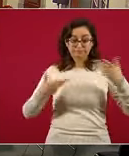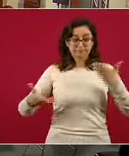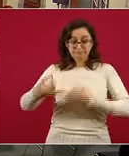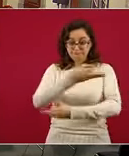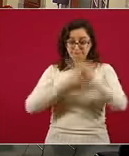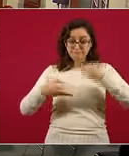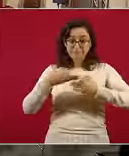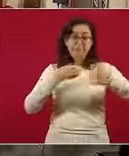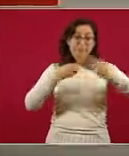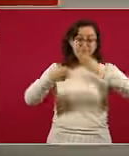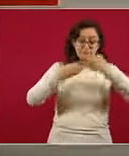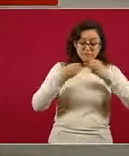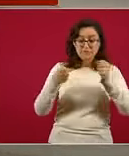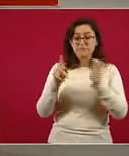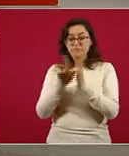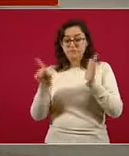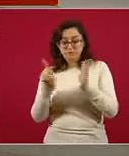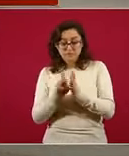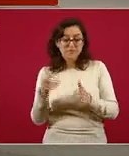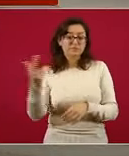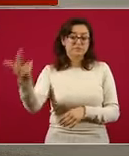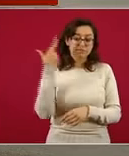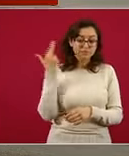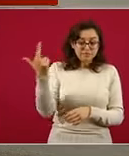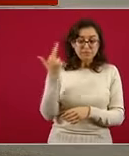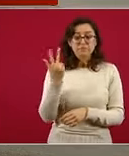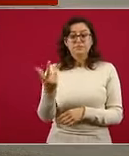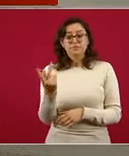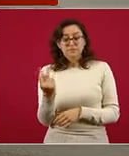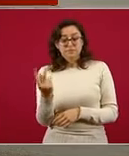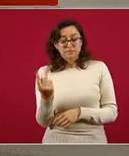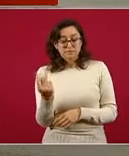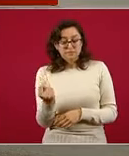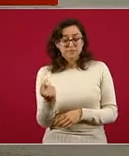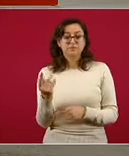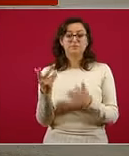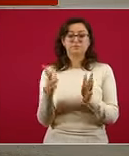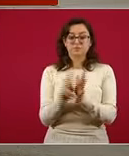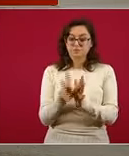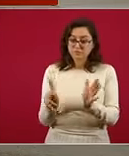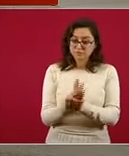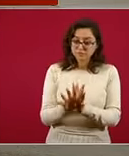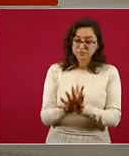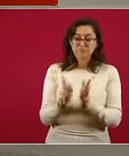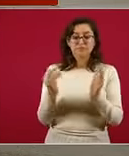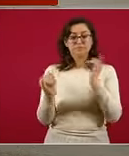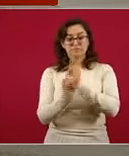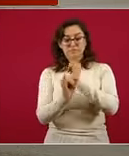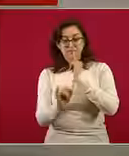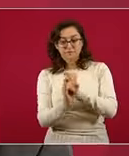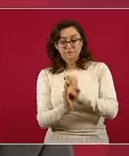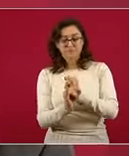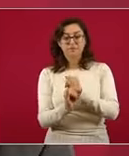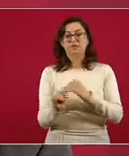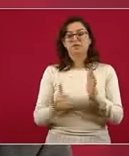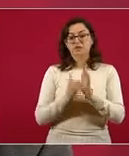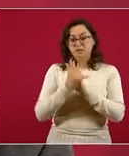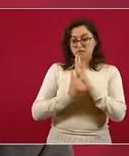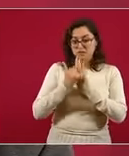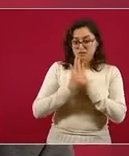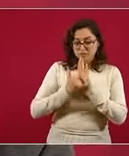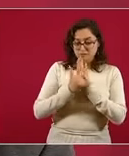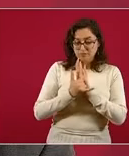comunicadores, reporteros de radio, televisión, prensa escrita, redes sociales, canales de YouTube,